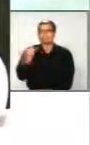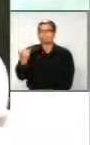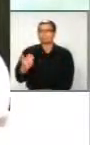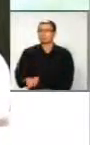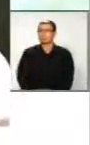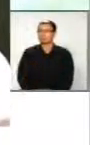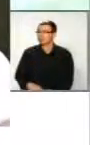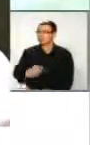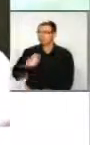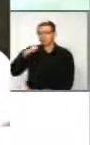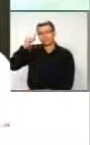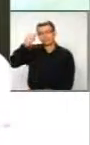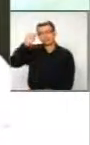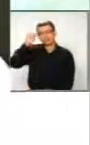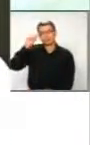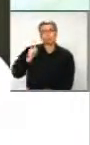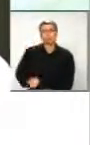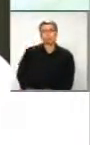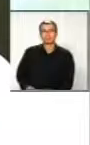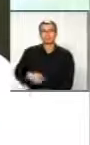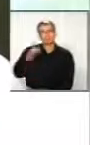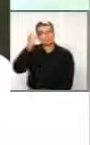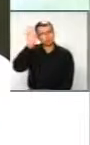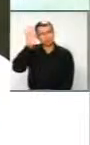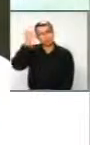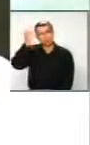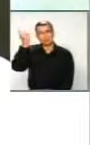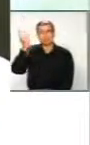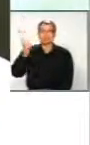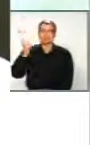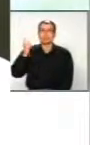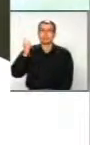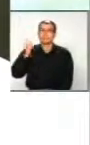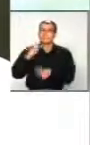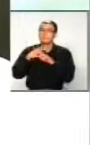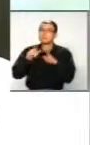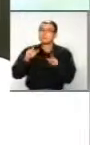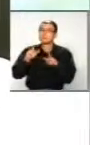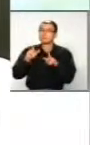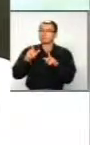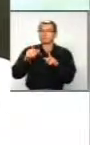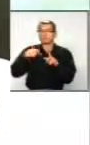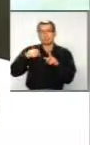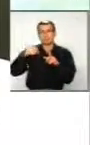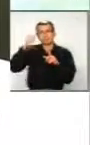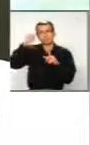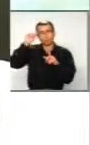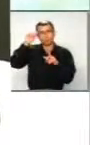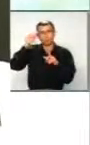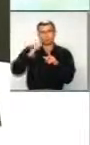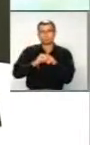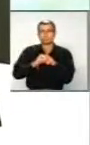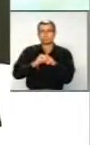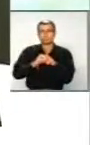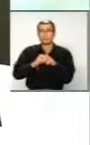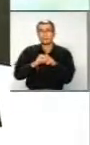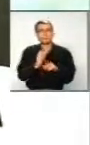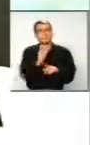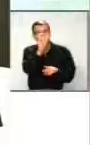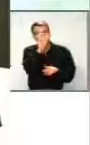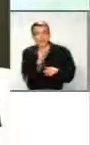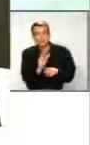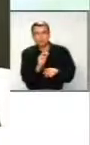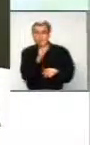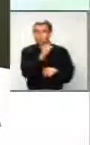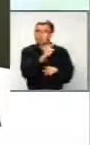lo que yo recuerdo, muy seguramente se me pase por alto muchos detalles, pero dentro de lo que yo recuerdo, una de las pocas personas que ha